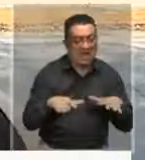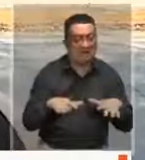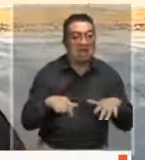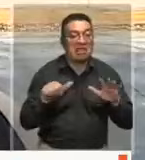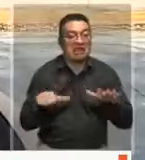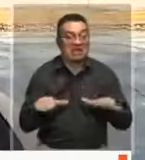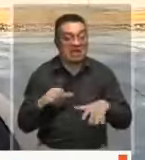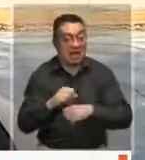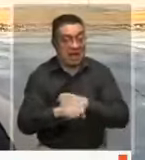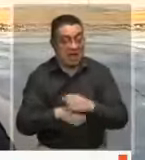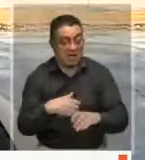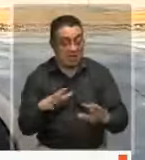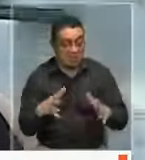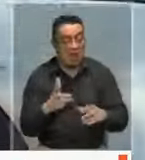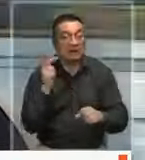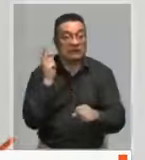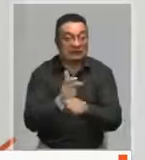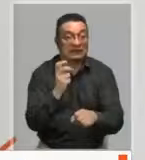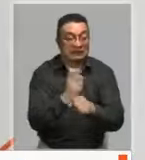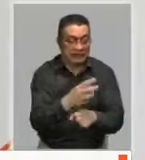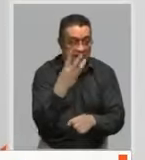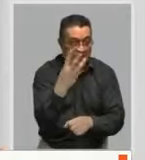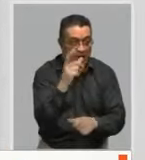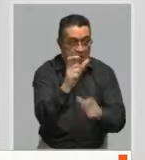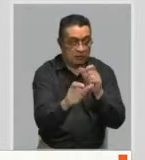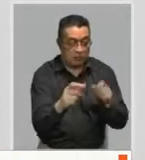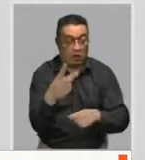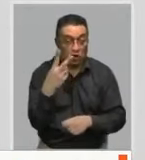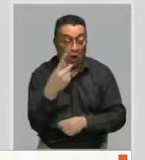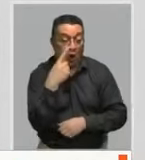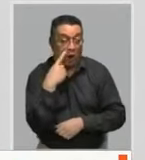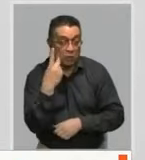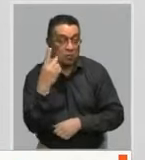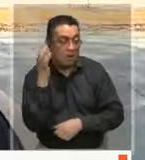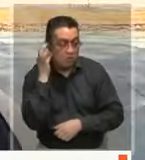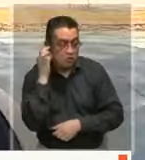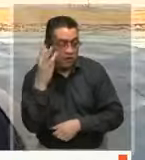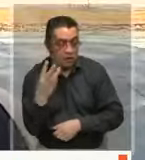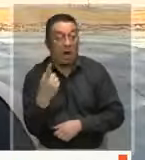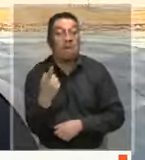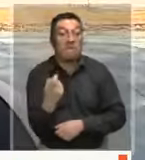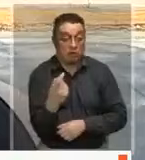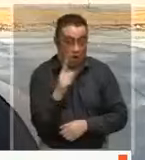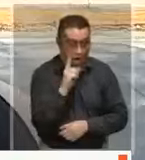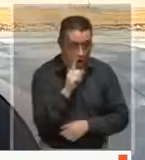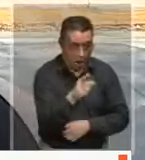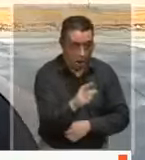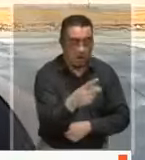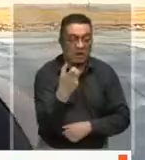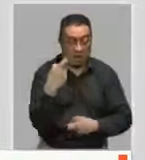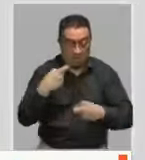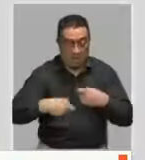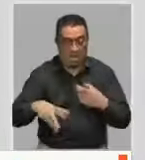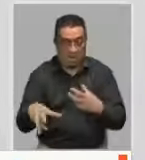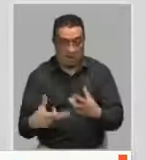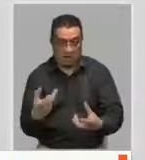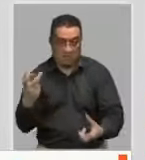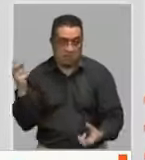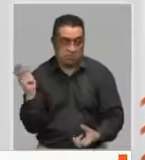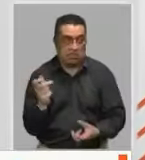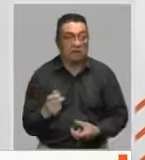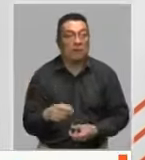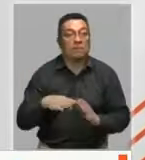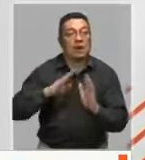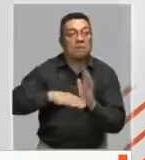16 años, estaban asaltando a 3 personas, a 2 hombres y una mujer. Vi una pistola, vi una piedra. Menores de